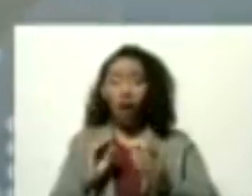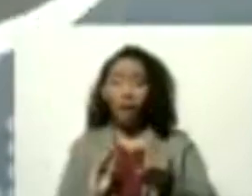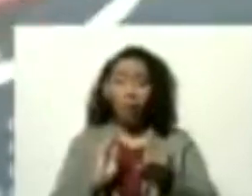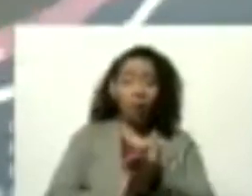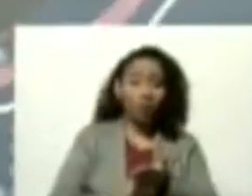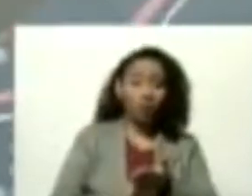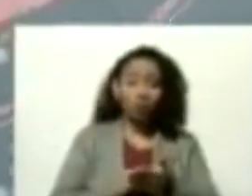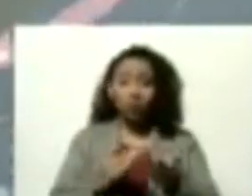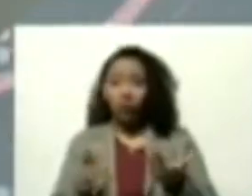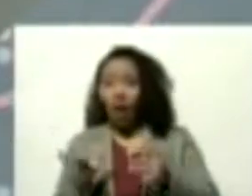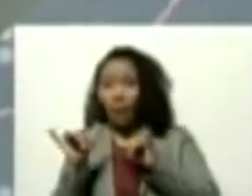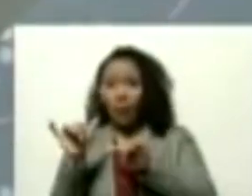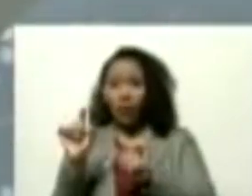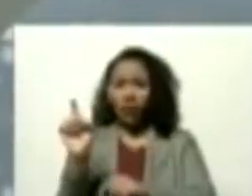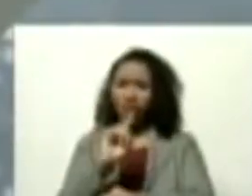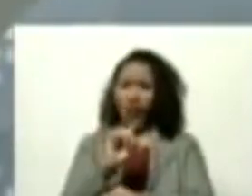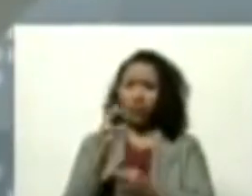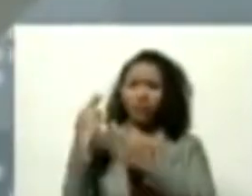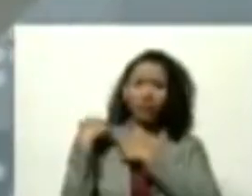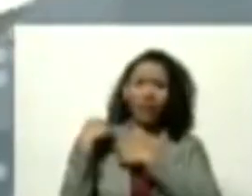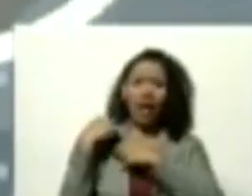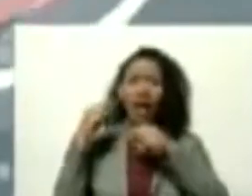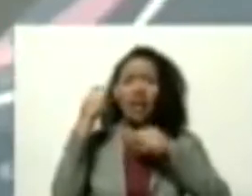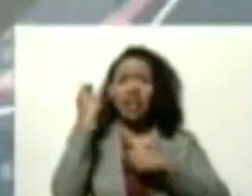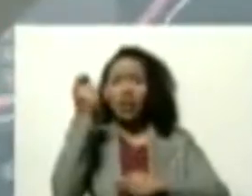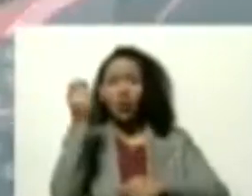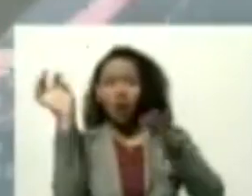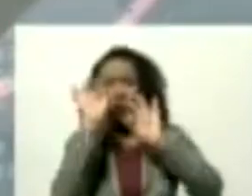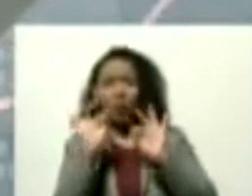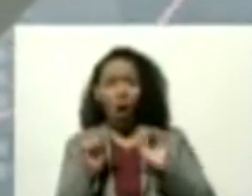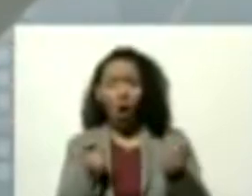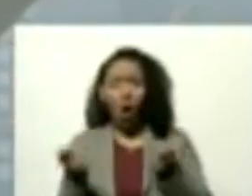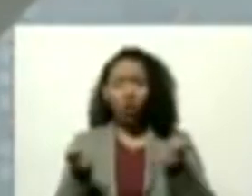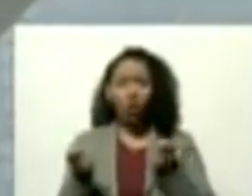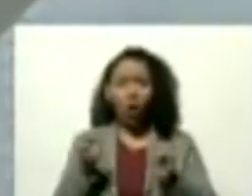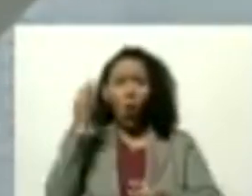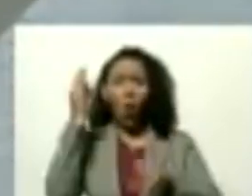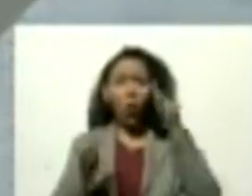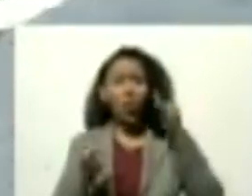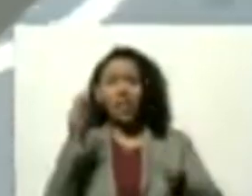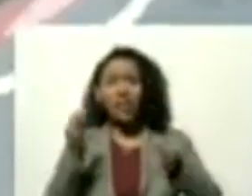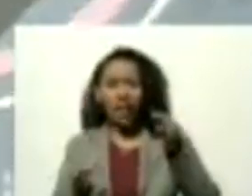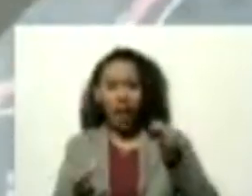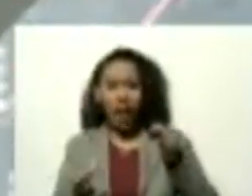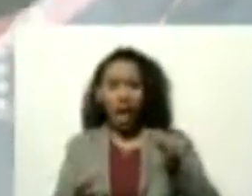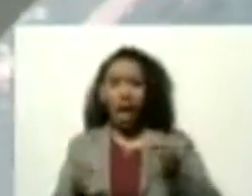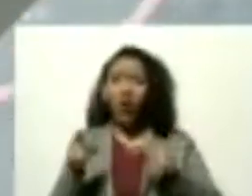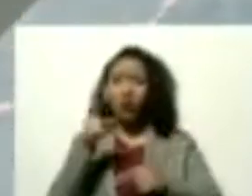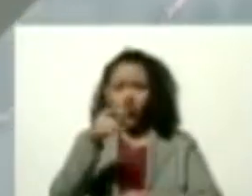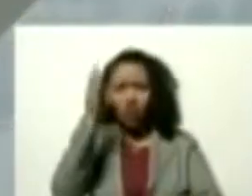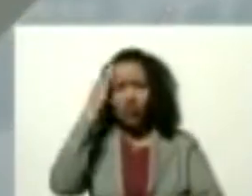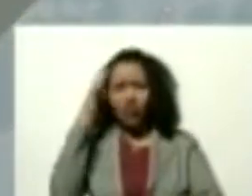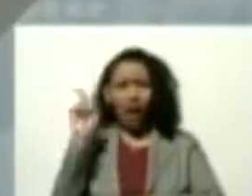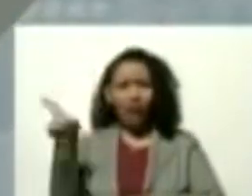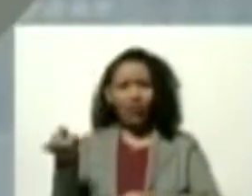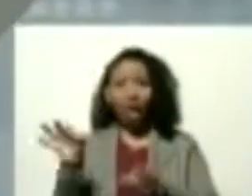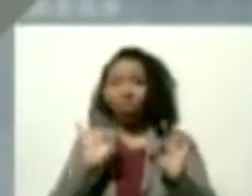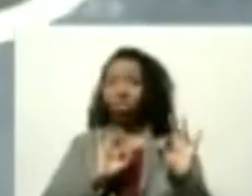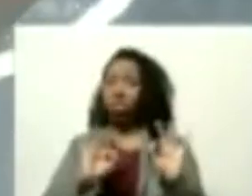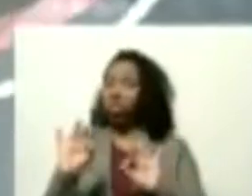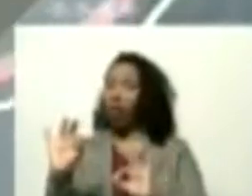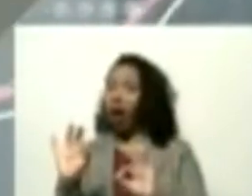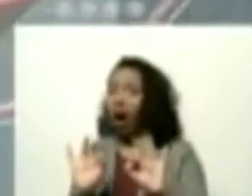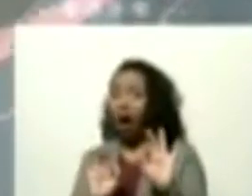no corresponde ningún tipo de control judicial. Como tú bien sabes, toda esta ficción creada de